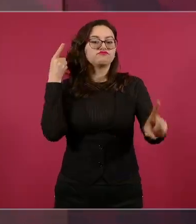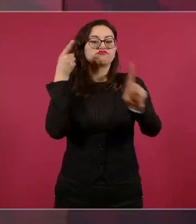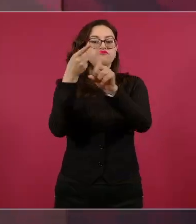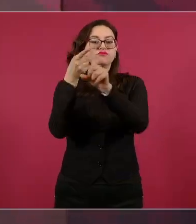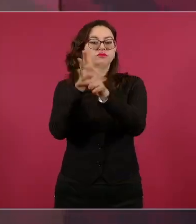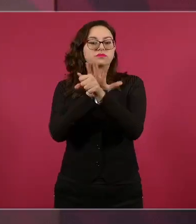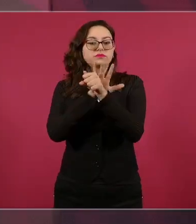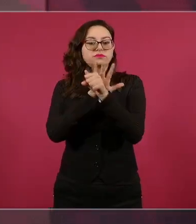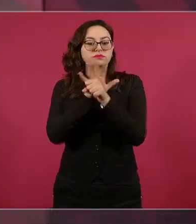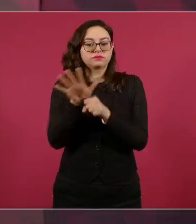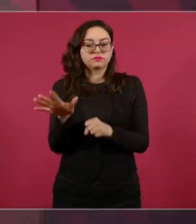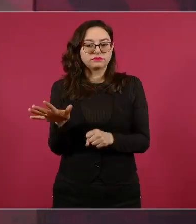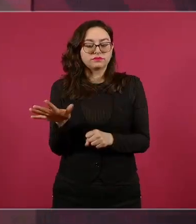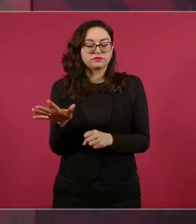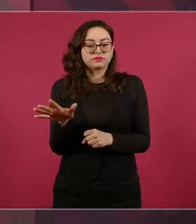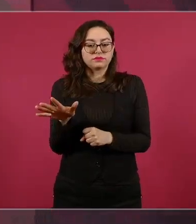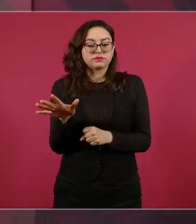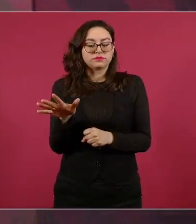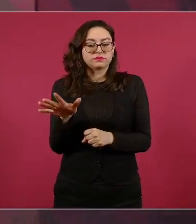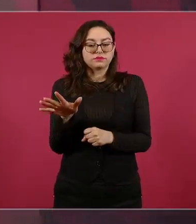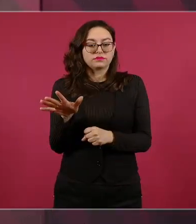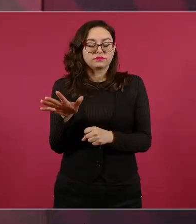o se curara